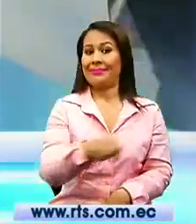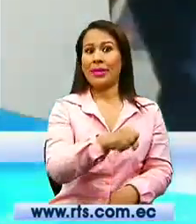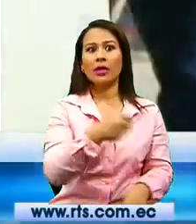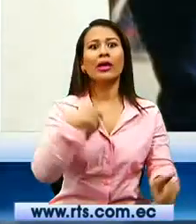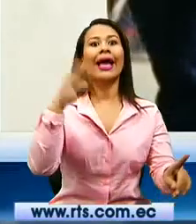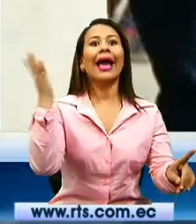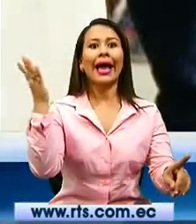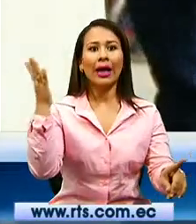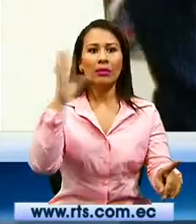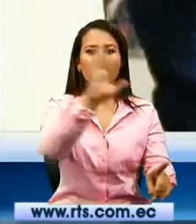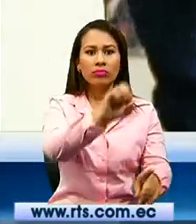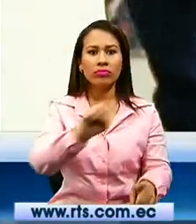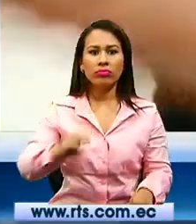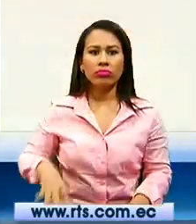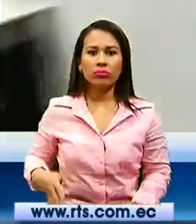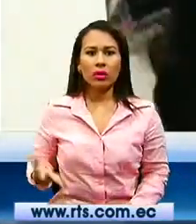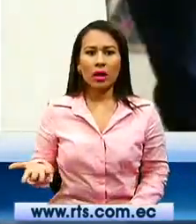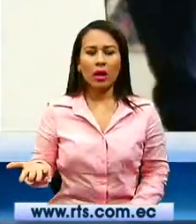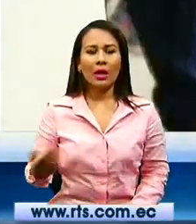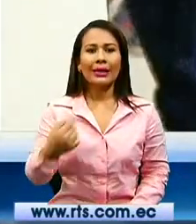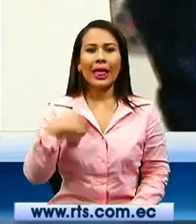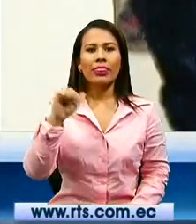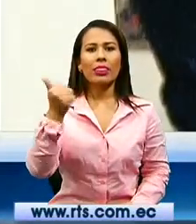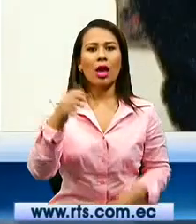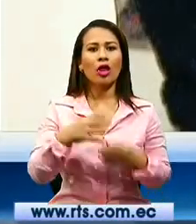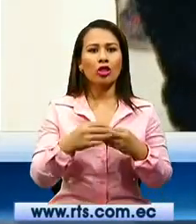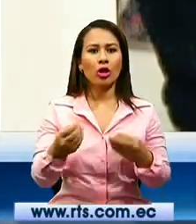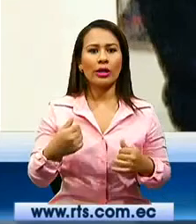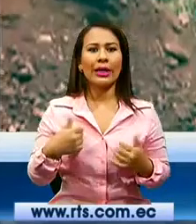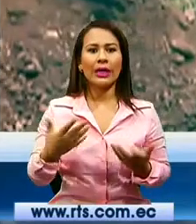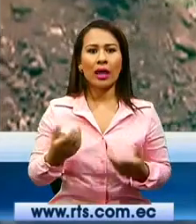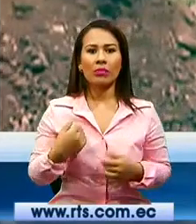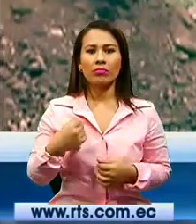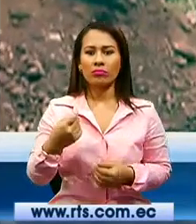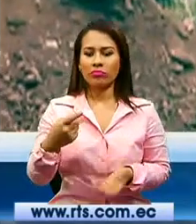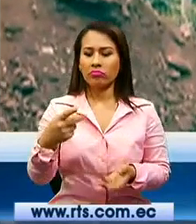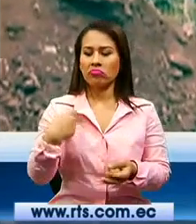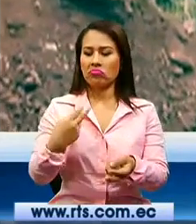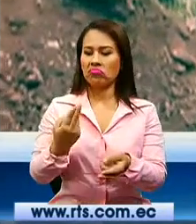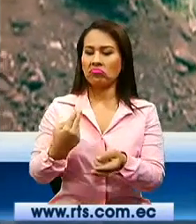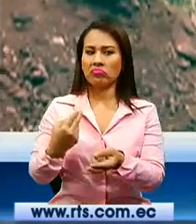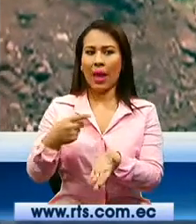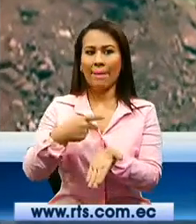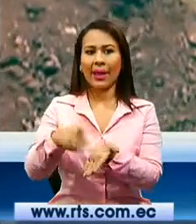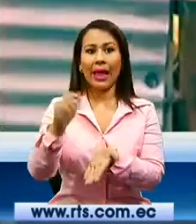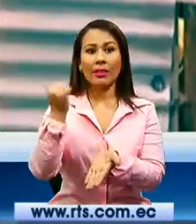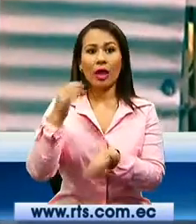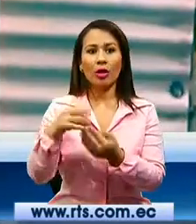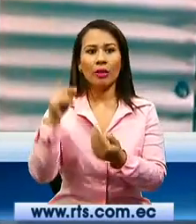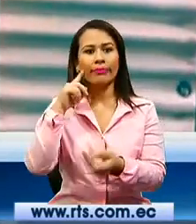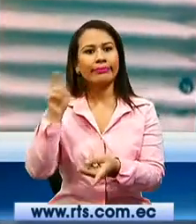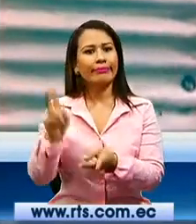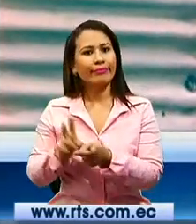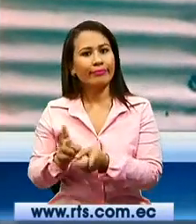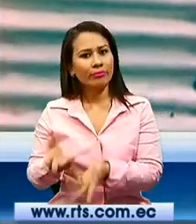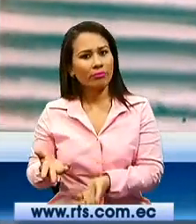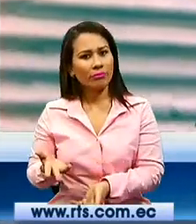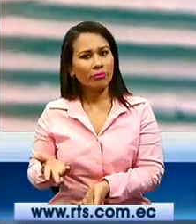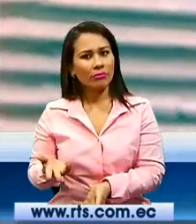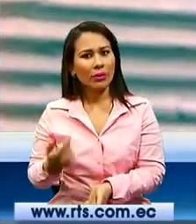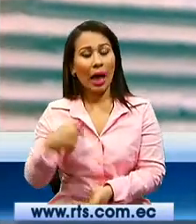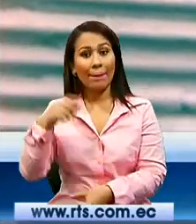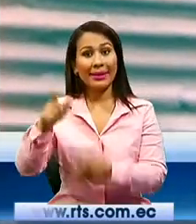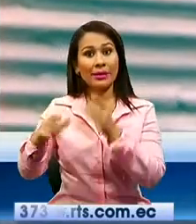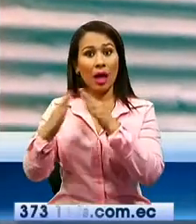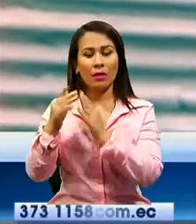hey, cuando la soltó. Ofrecía $10, que quería estar con ella. En el barrio donde se reportó el incidente, los moradores prefieren no hablar